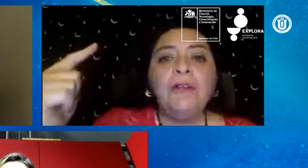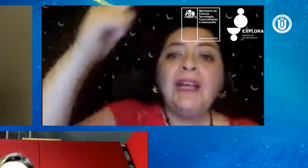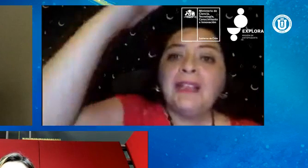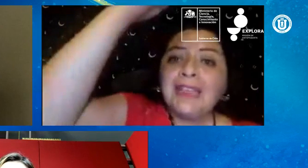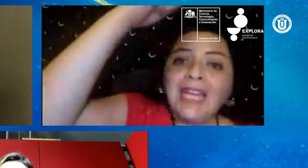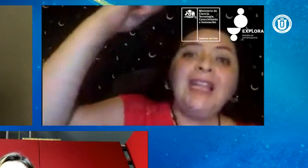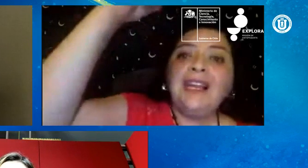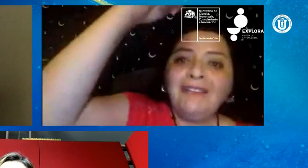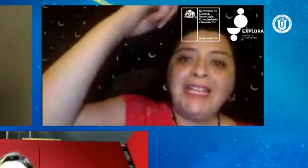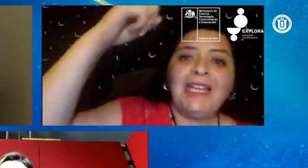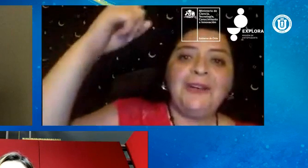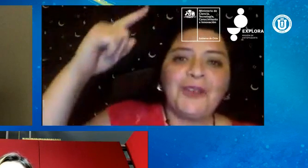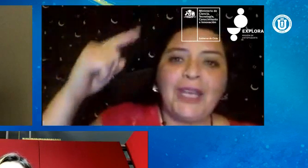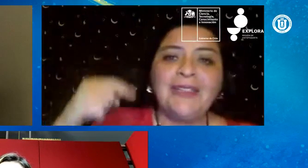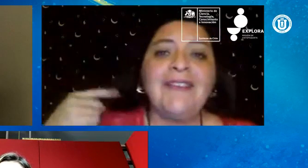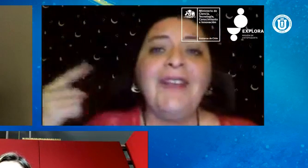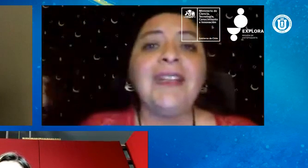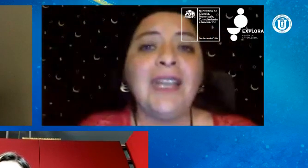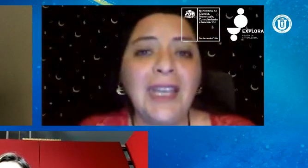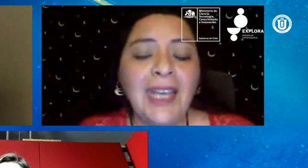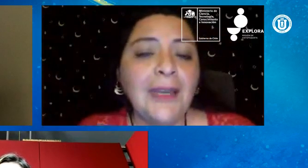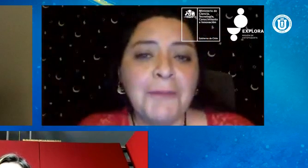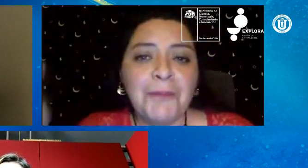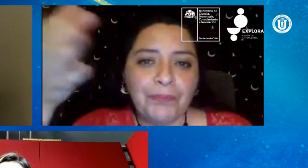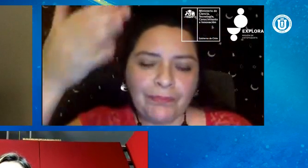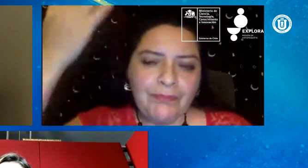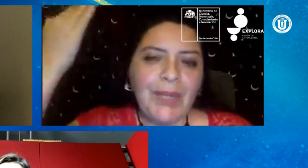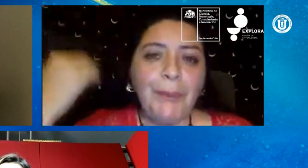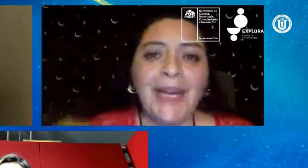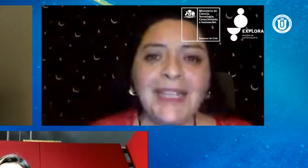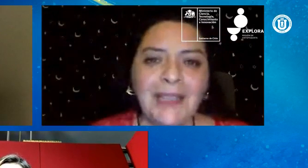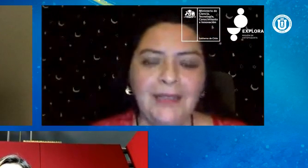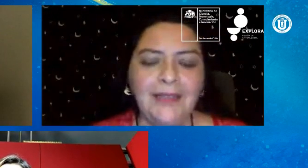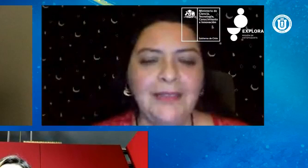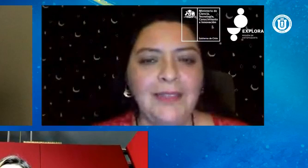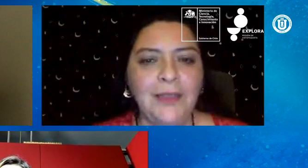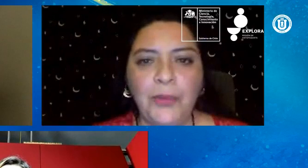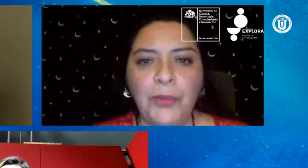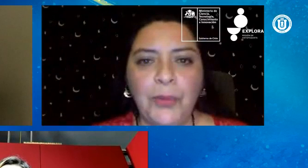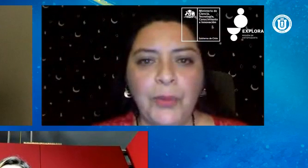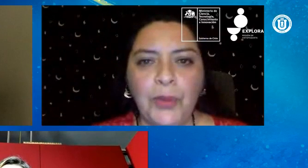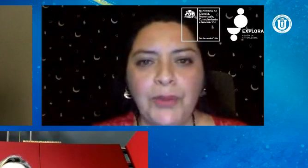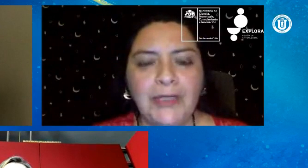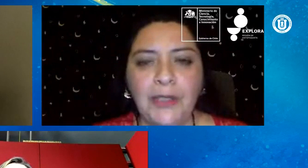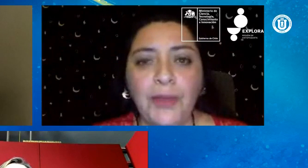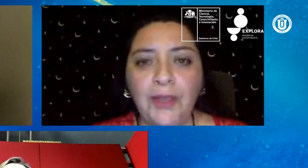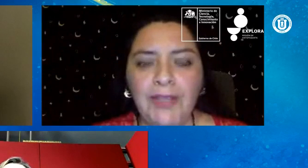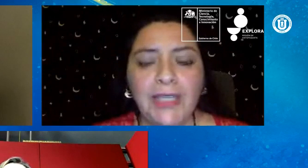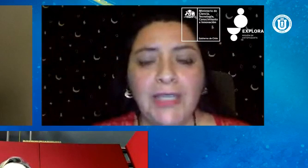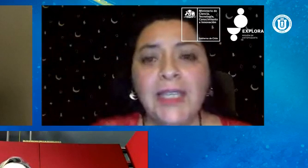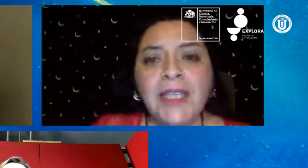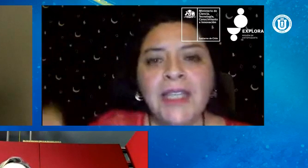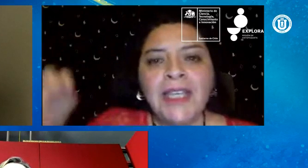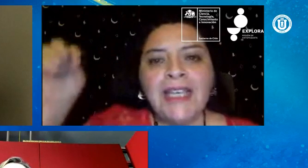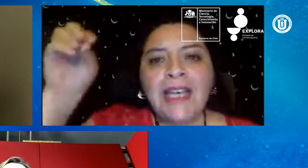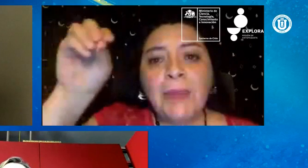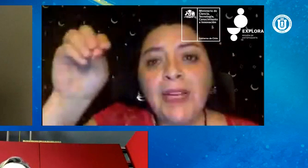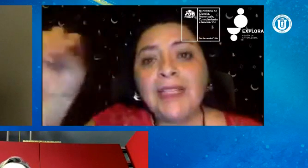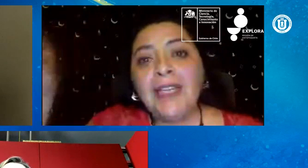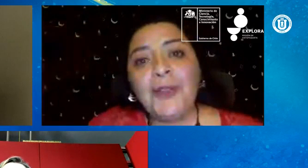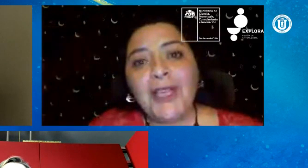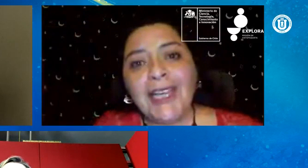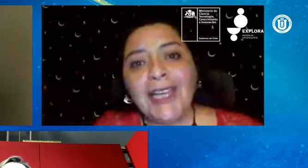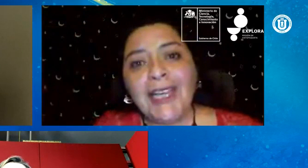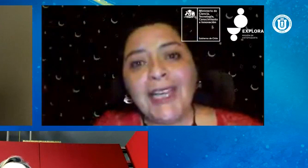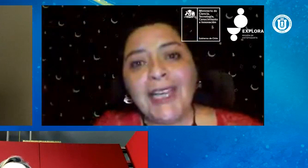órbita desde la que venía, o sea, saber de qué parte del cinturón de asteroides viene, y además la trayectoria de